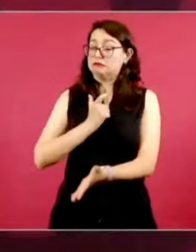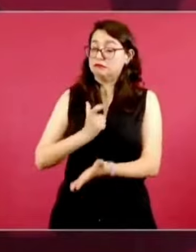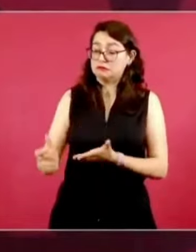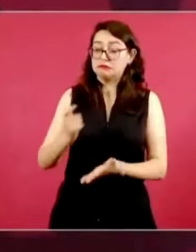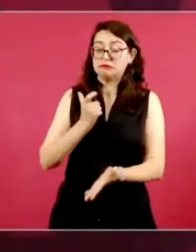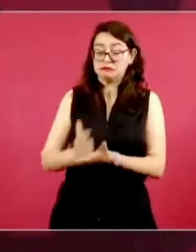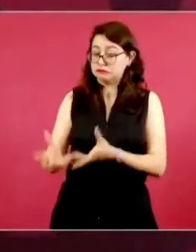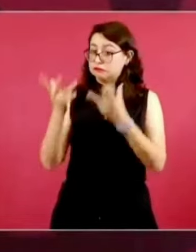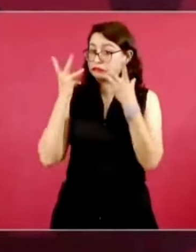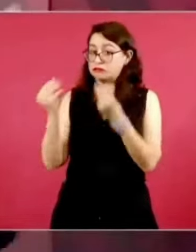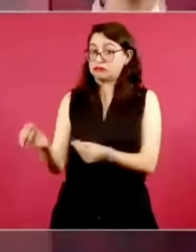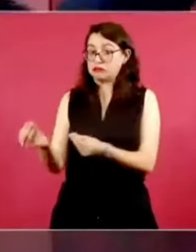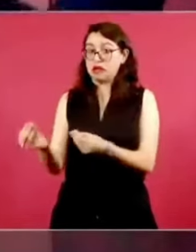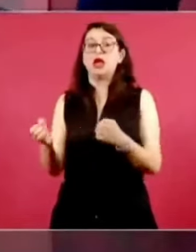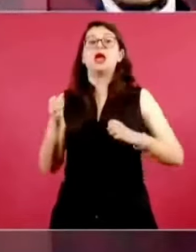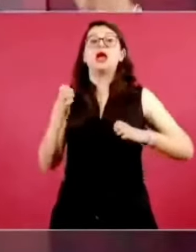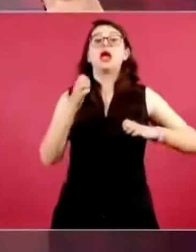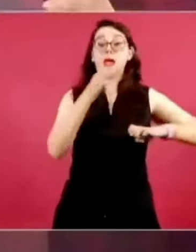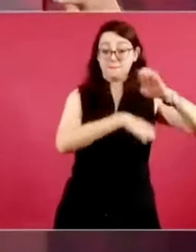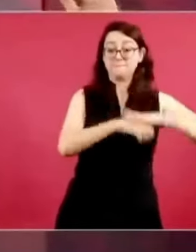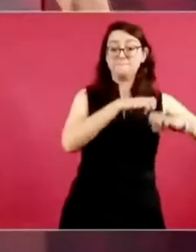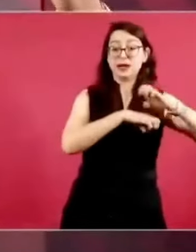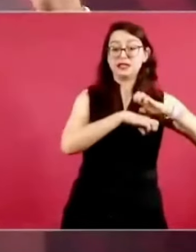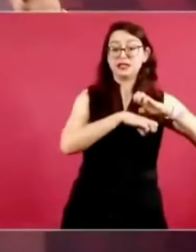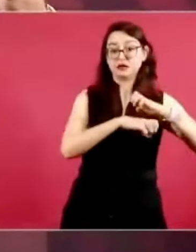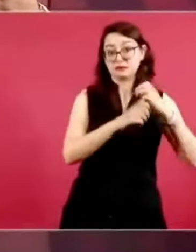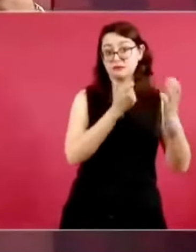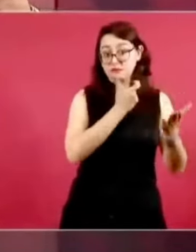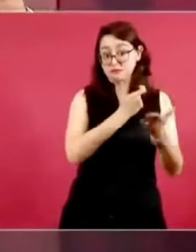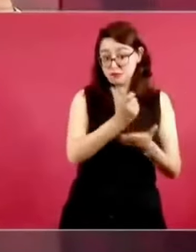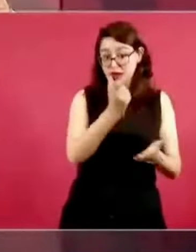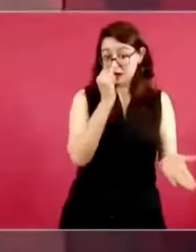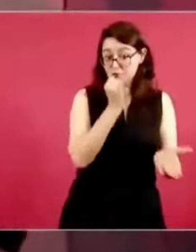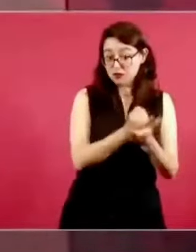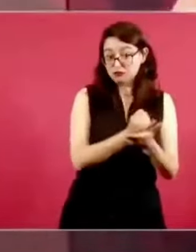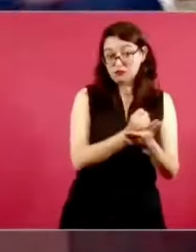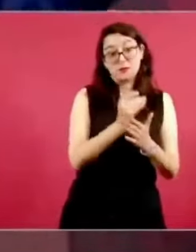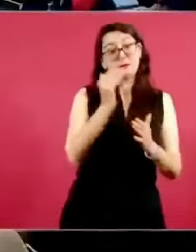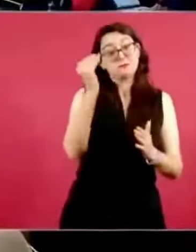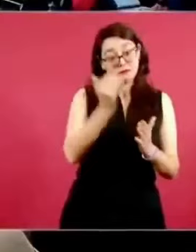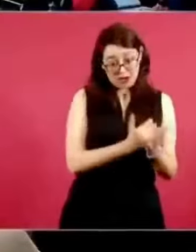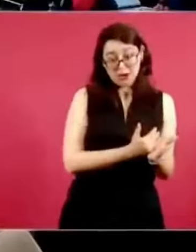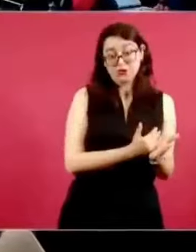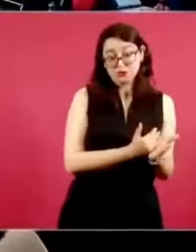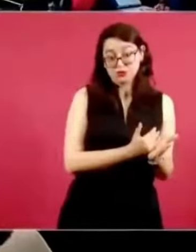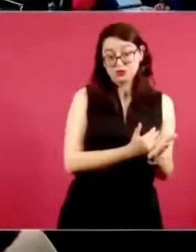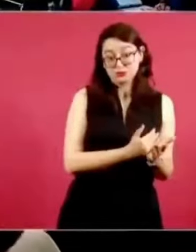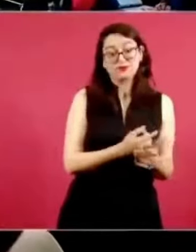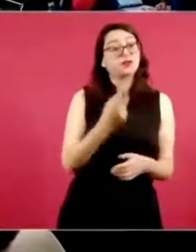empresarios el impuesto sobre la renta que se recauda